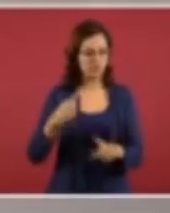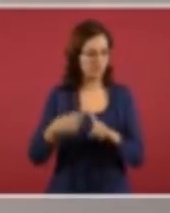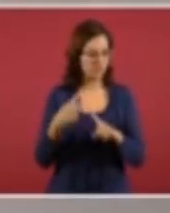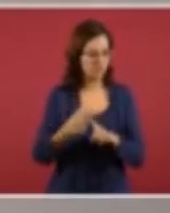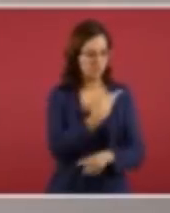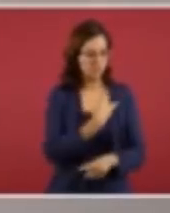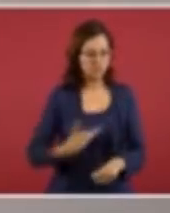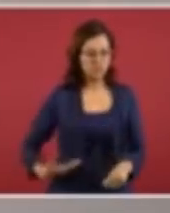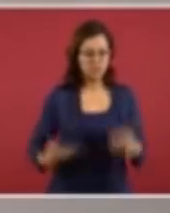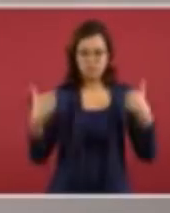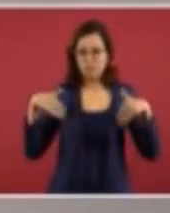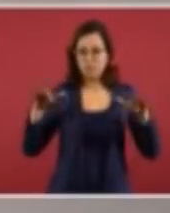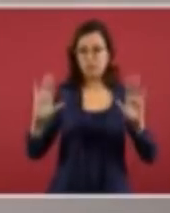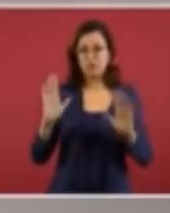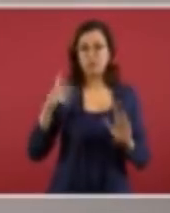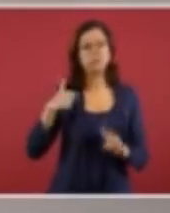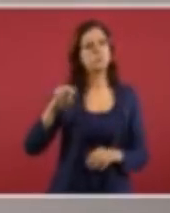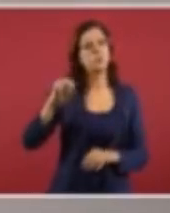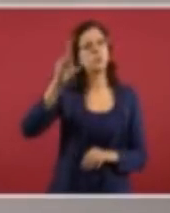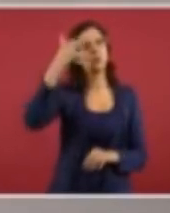entonces.